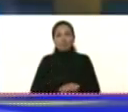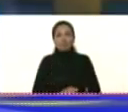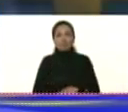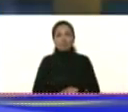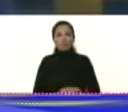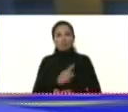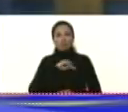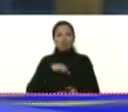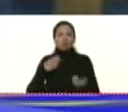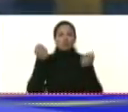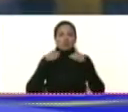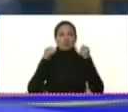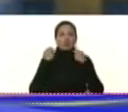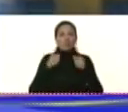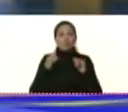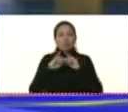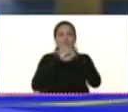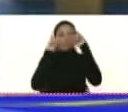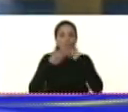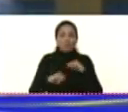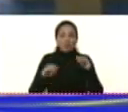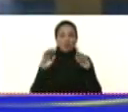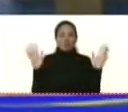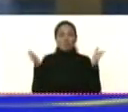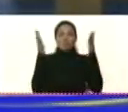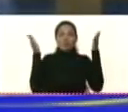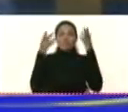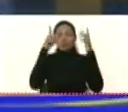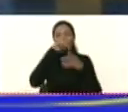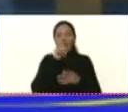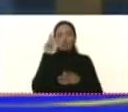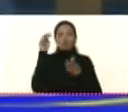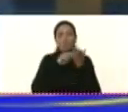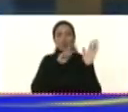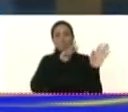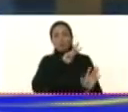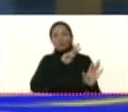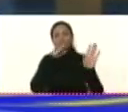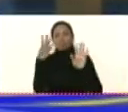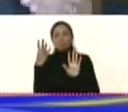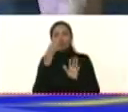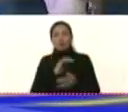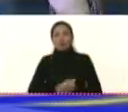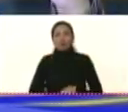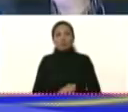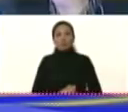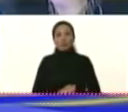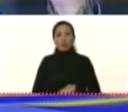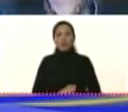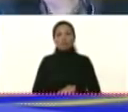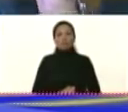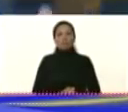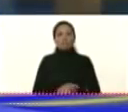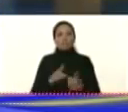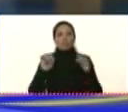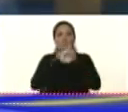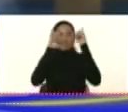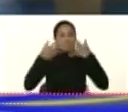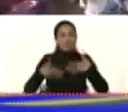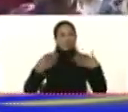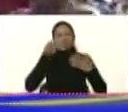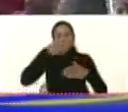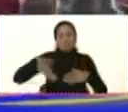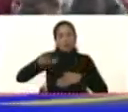nos preparemos para un feliz y próspero año 2029. ¡Que viva la felicidad del pueblo